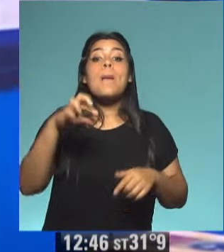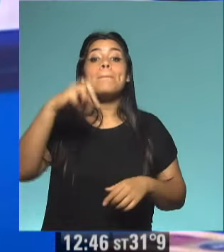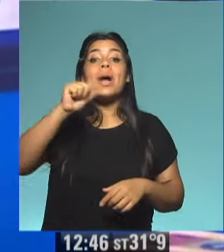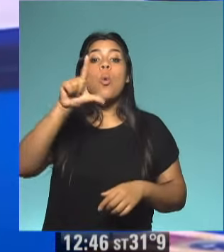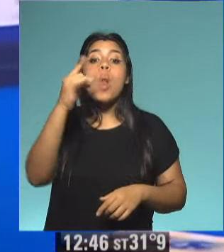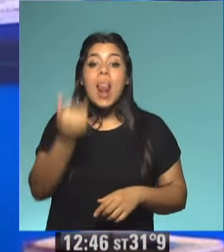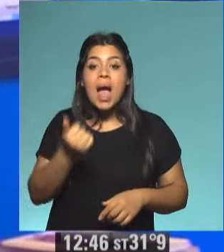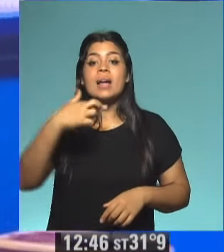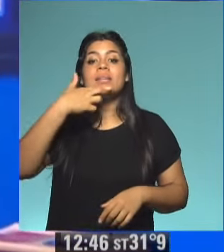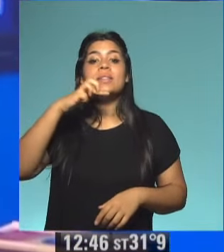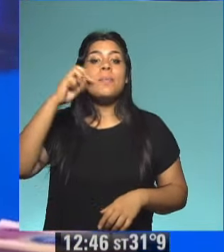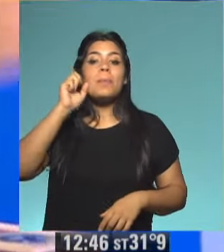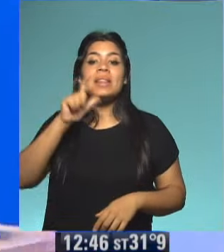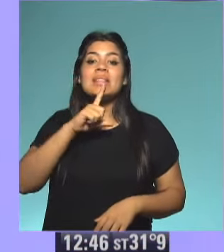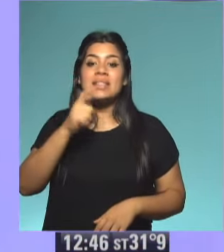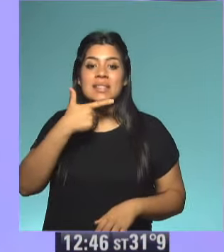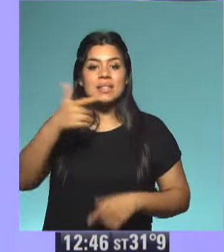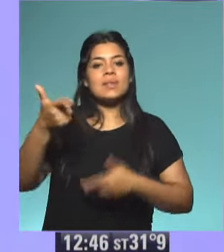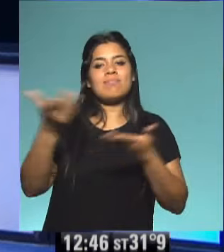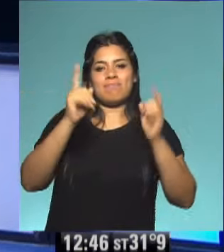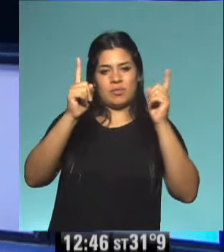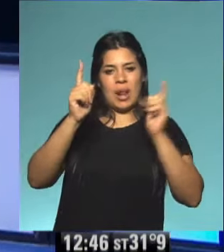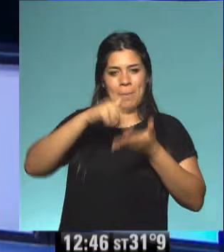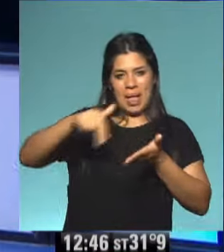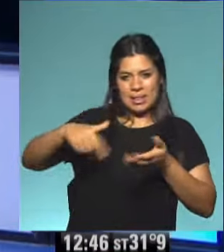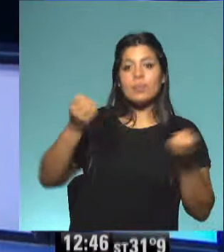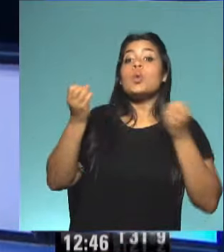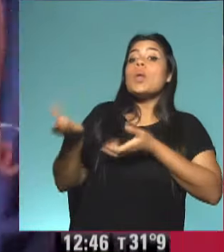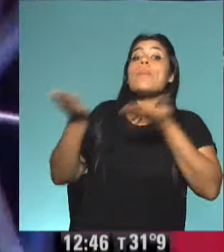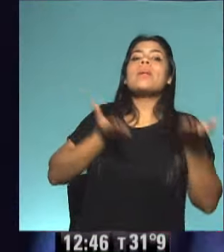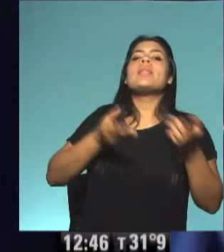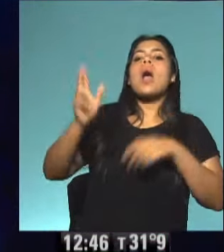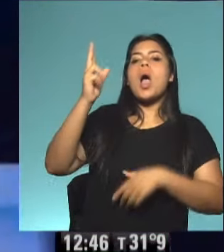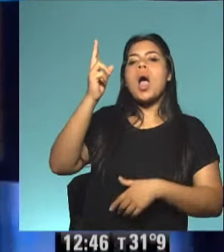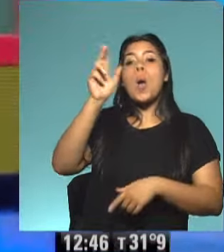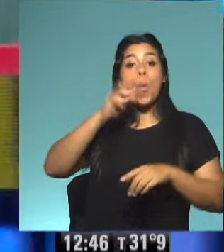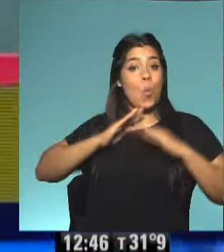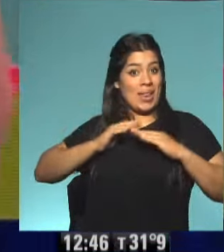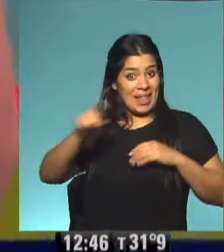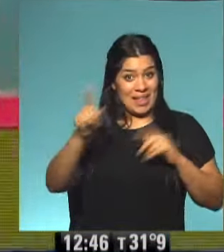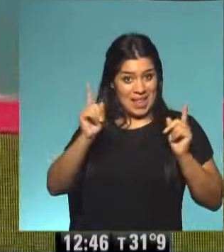Paula Spritz, nuestra maestra de plástica. ¿Cómo les va? Y la bienvenida. ¡Virginia!